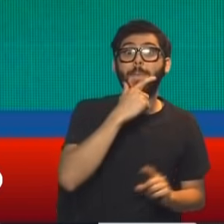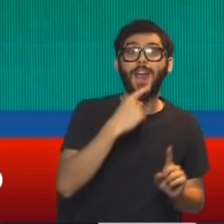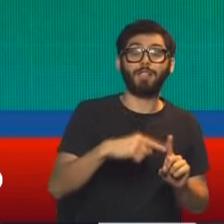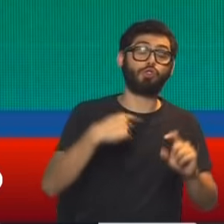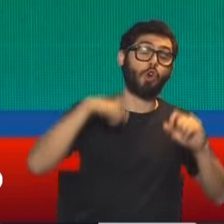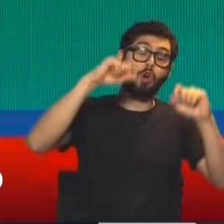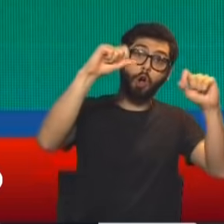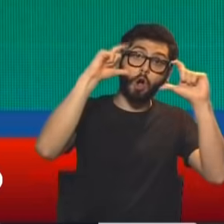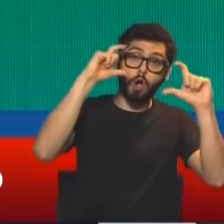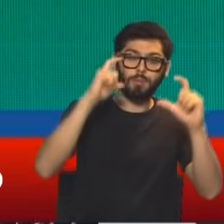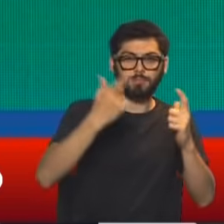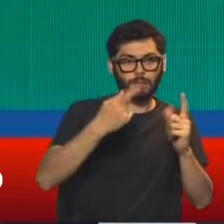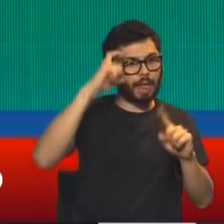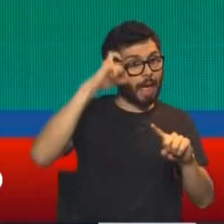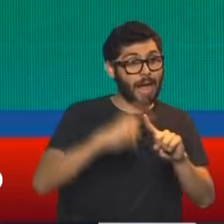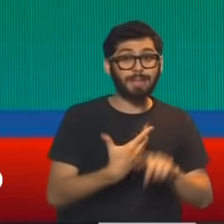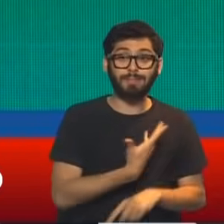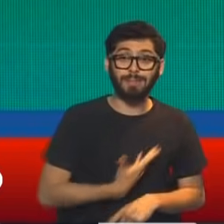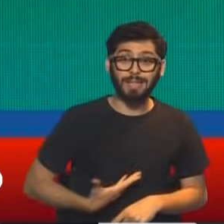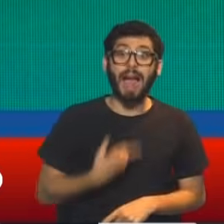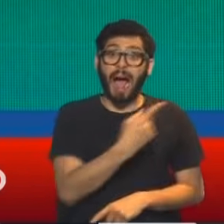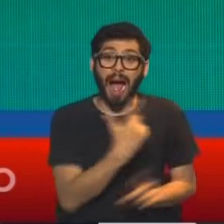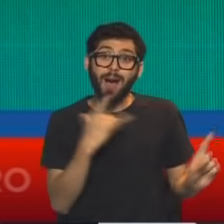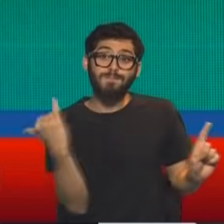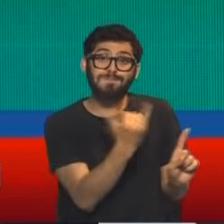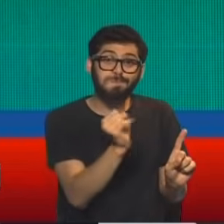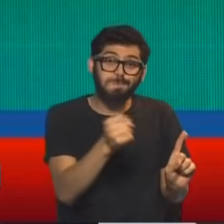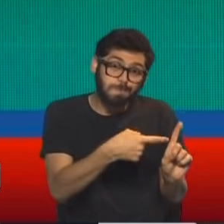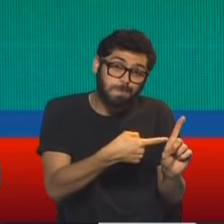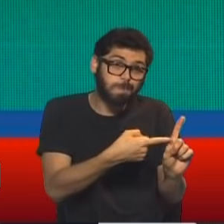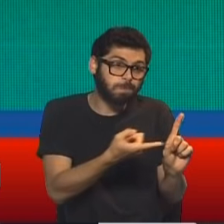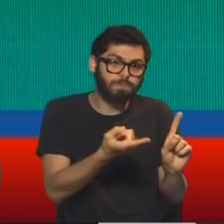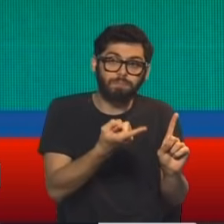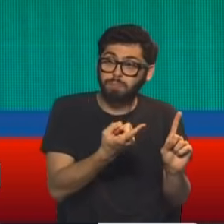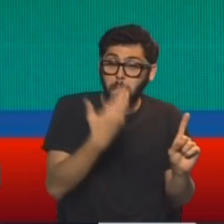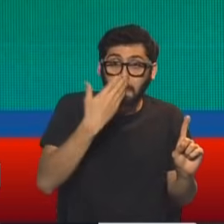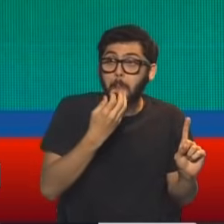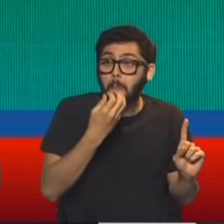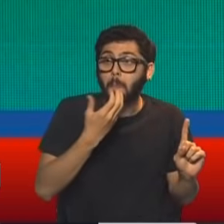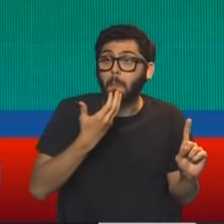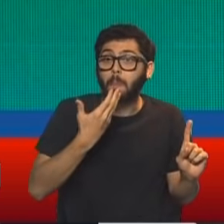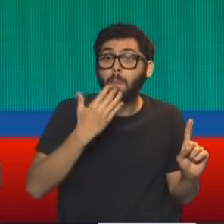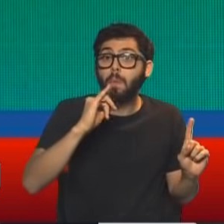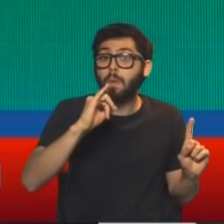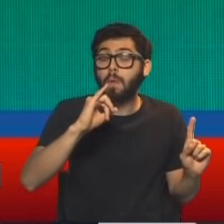asombro. Estamos hablando de un expresidente que sí tiene denuncias muy graves por las que no ha brindado ningún tipo de